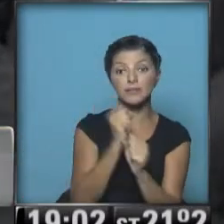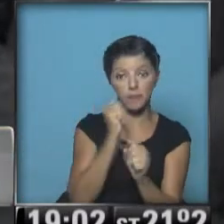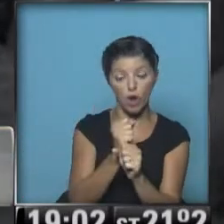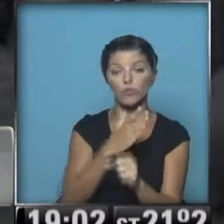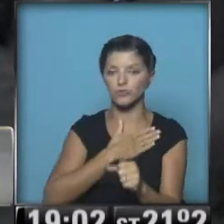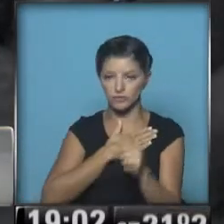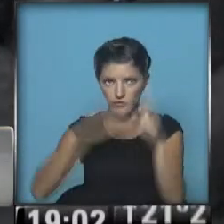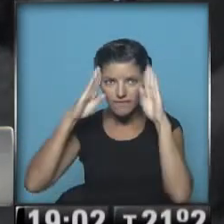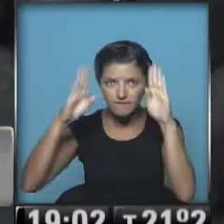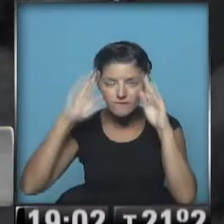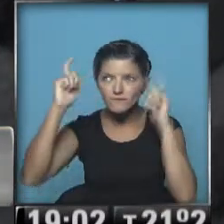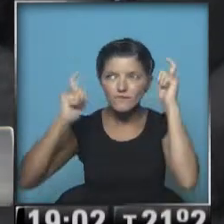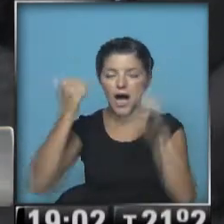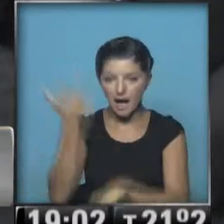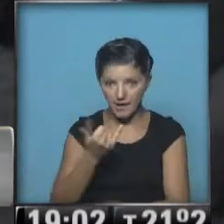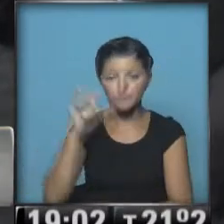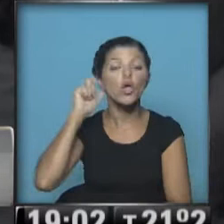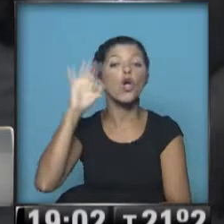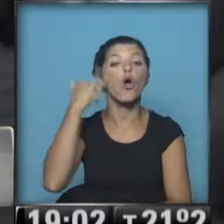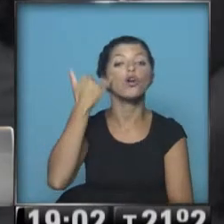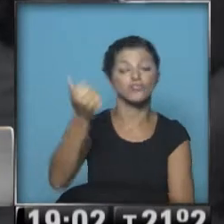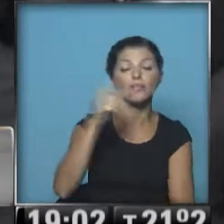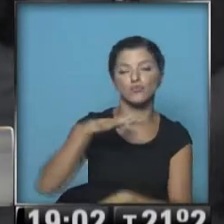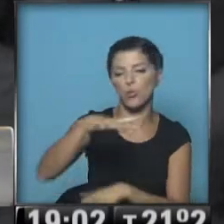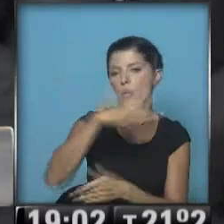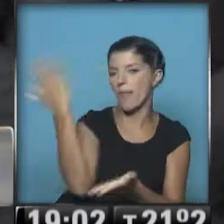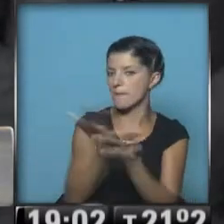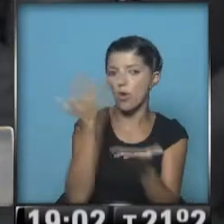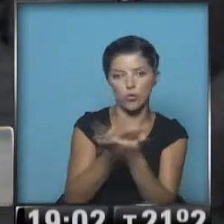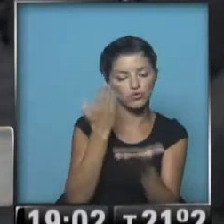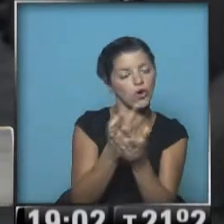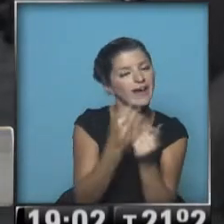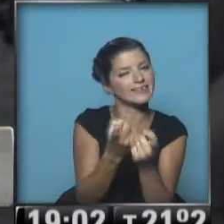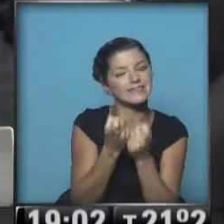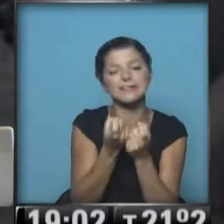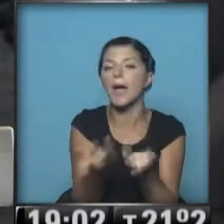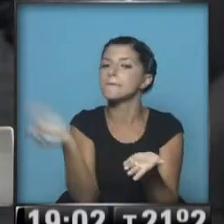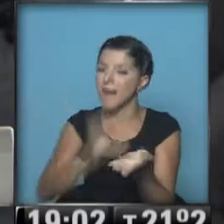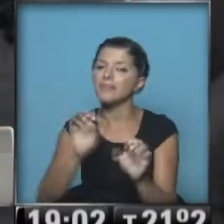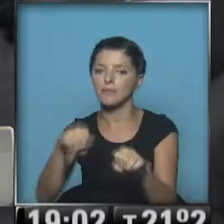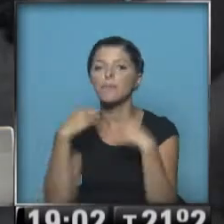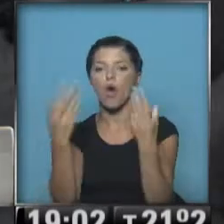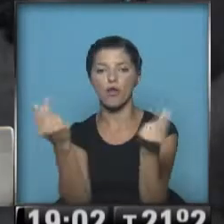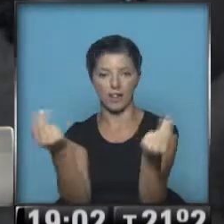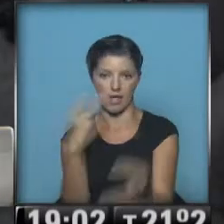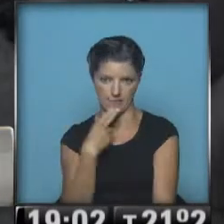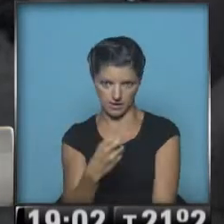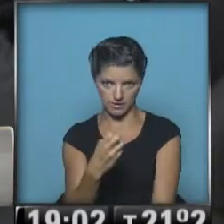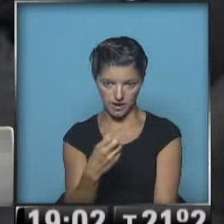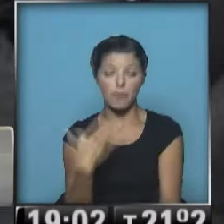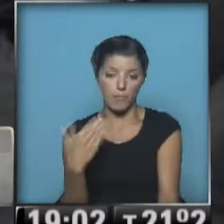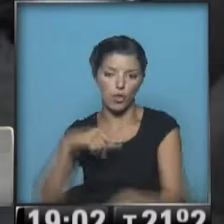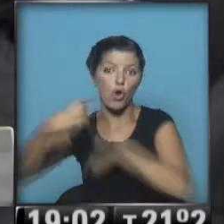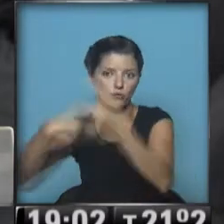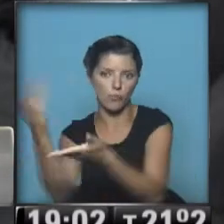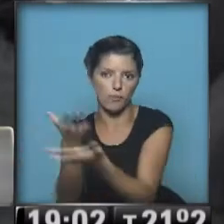muchas expectativas. Goya es una zona muy productiva y que necesita más y mejor energía para seguir produciendo más y